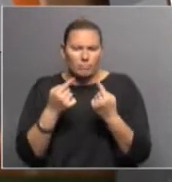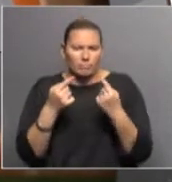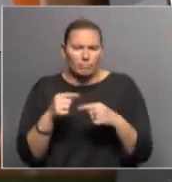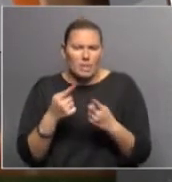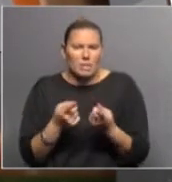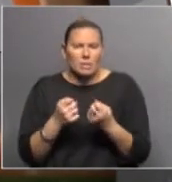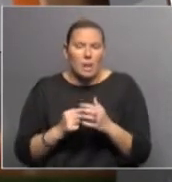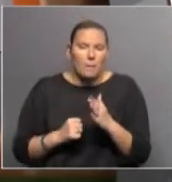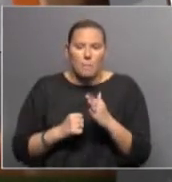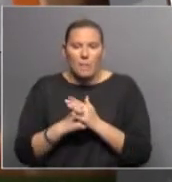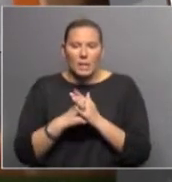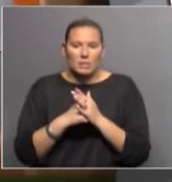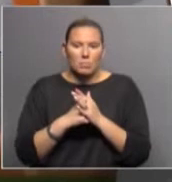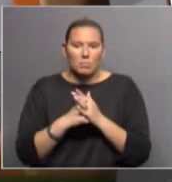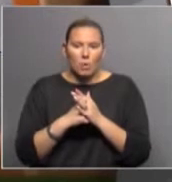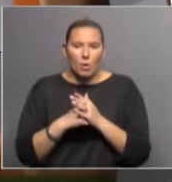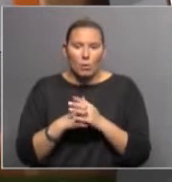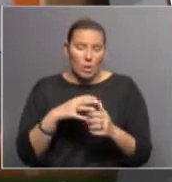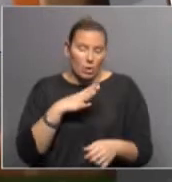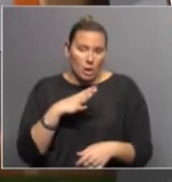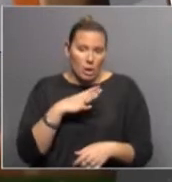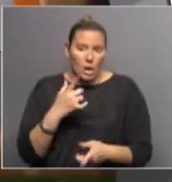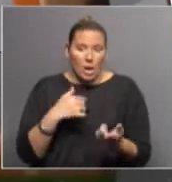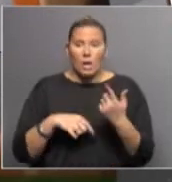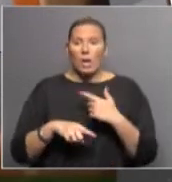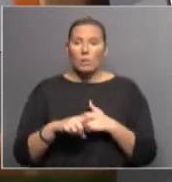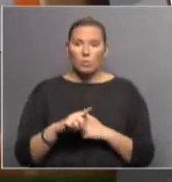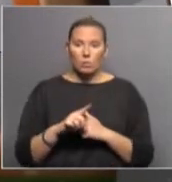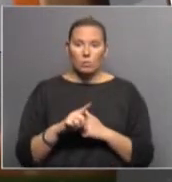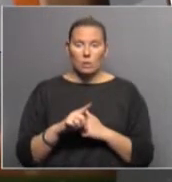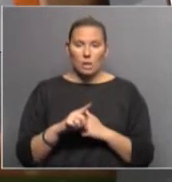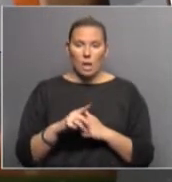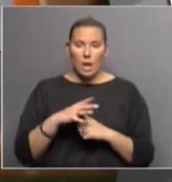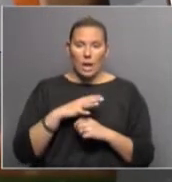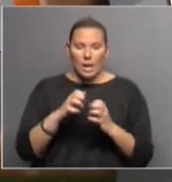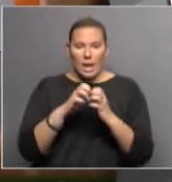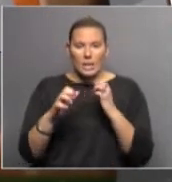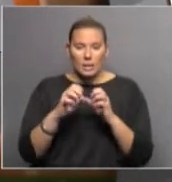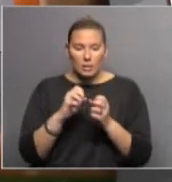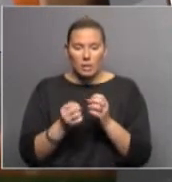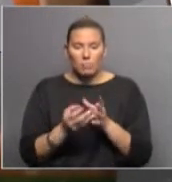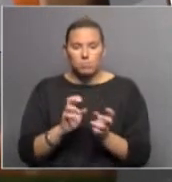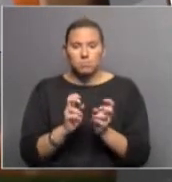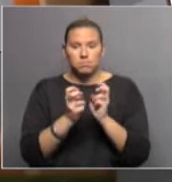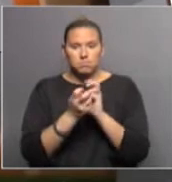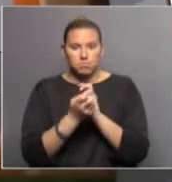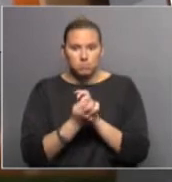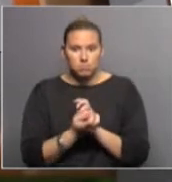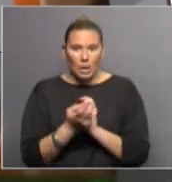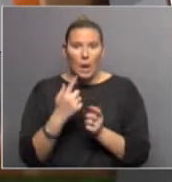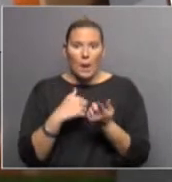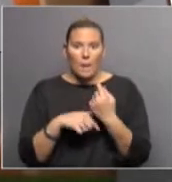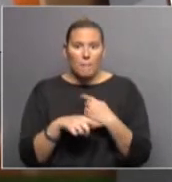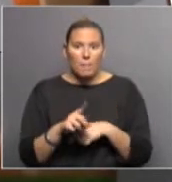requerir el máximo de la capacidad instalada. En definitiva, tenemos energía renovable excedentaria, pero